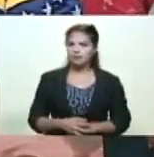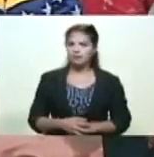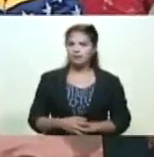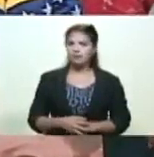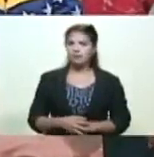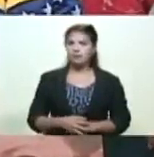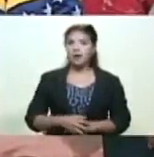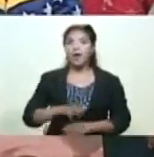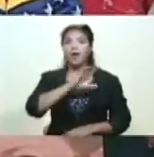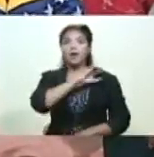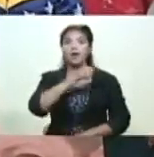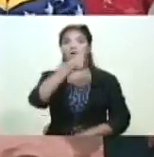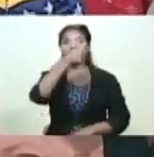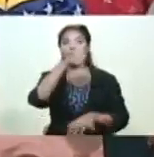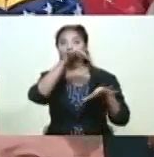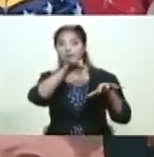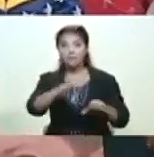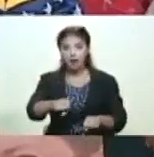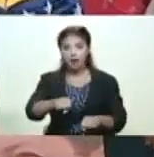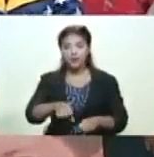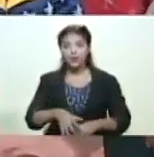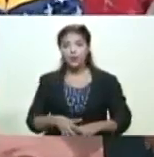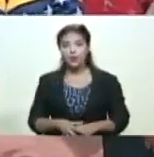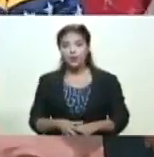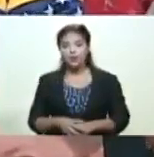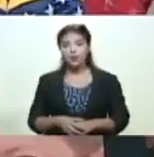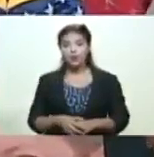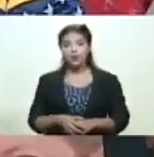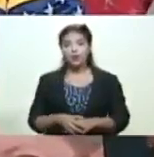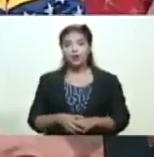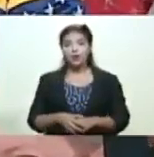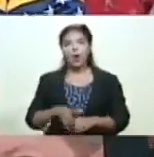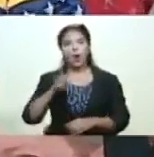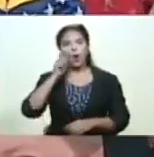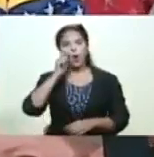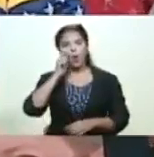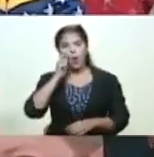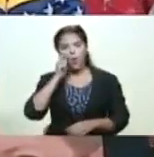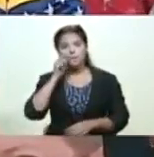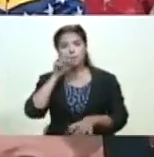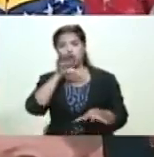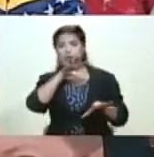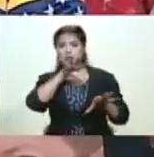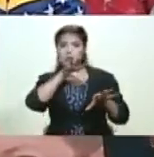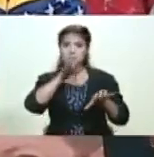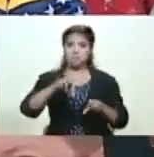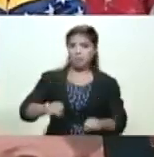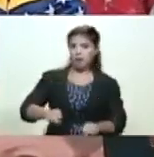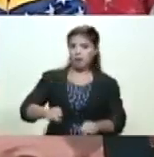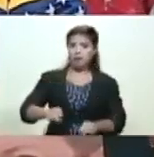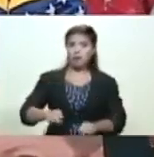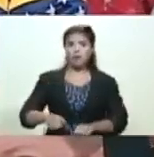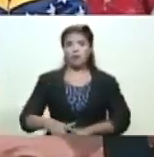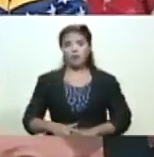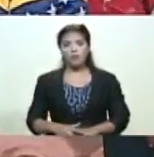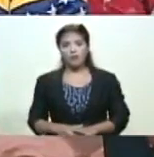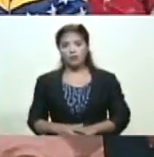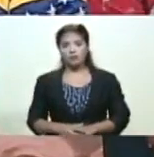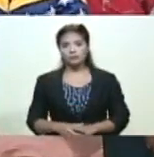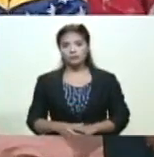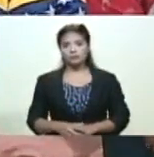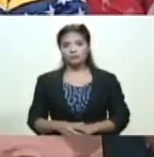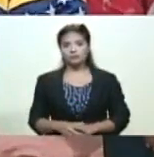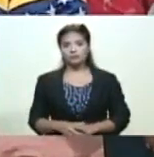el jefe del imperio, el emperador de Imperature,